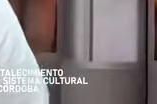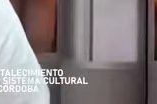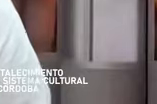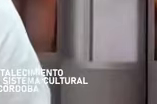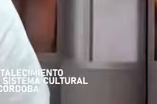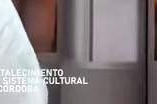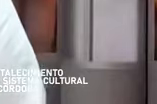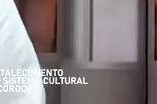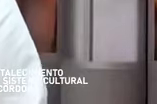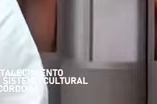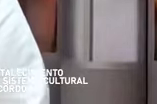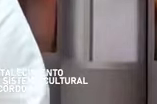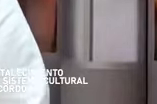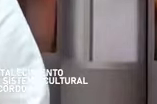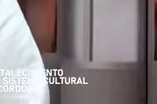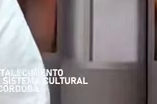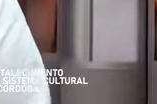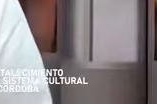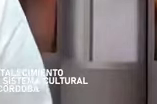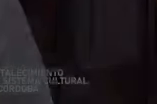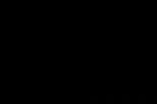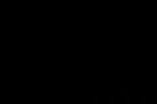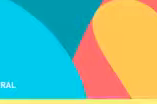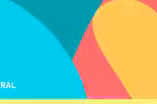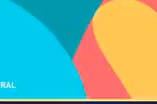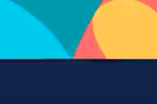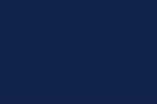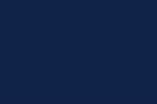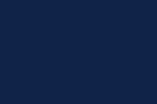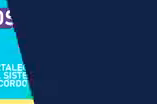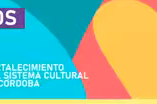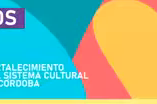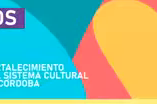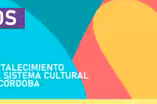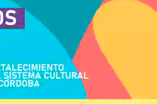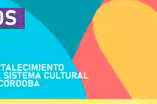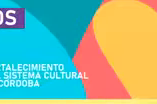les deseo éxitos en el desarrollo de esta actividad.